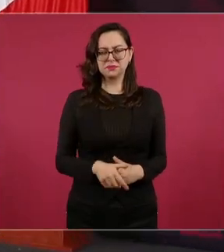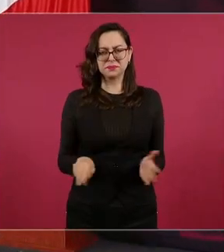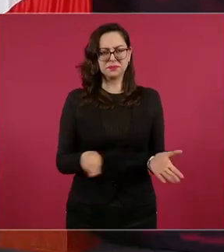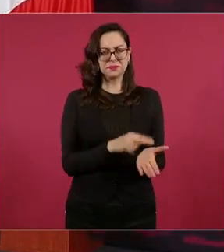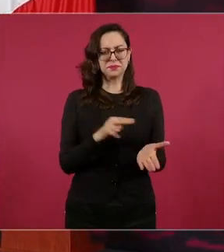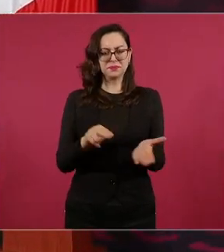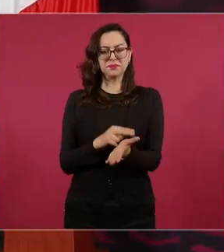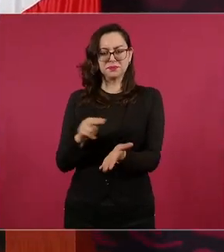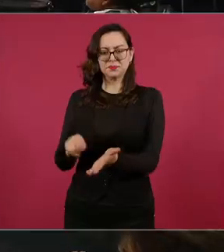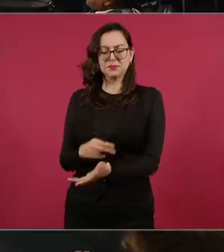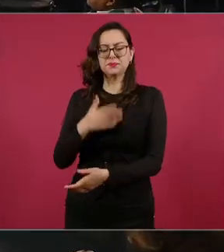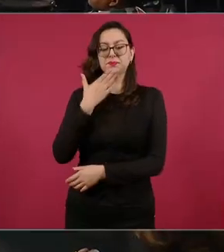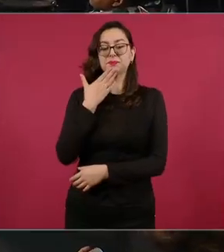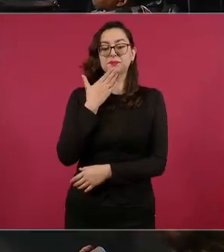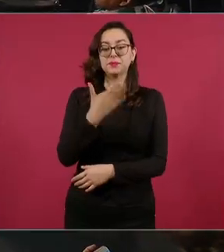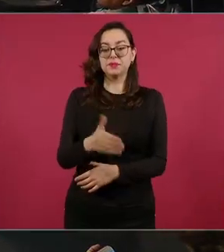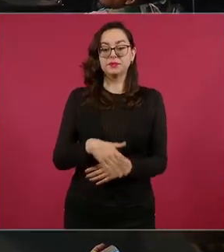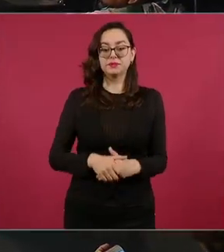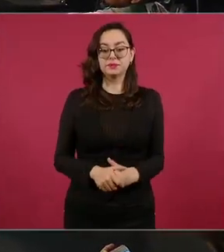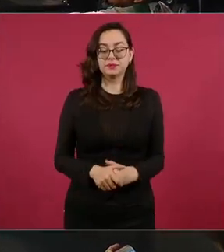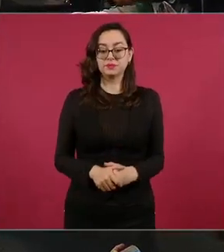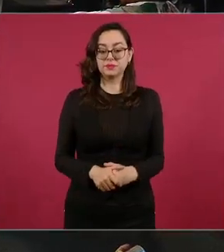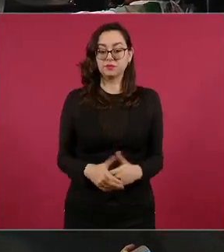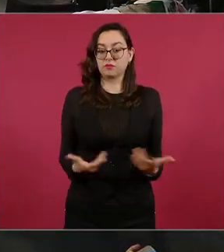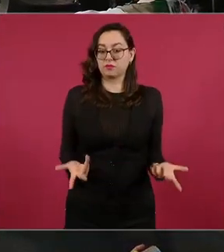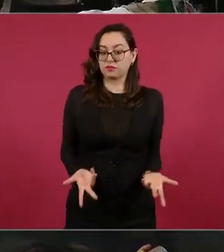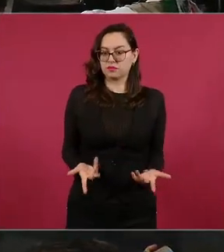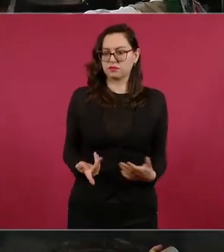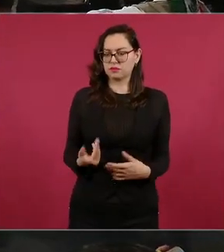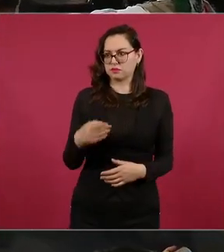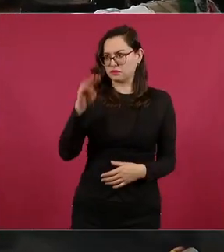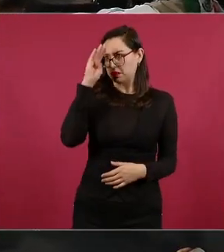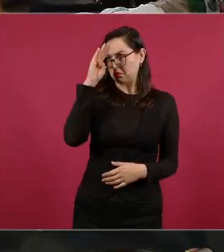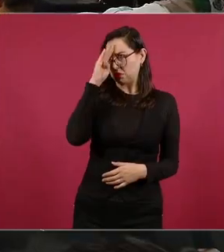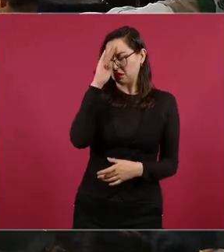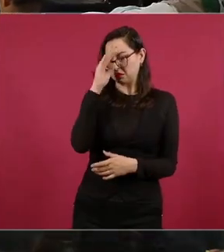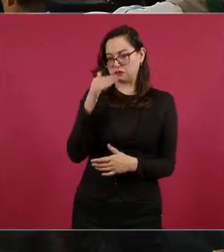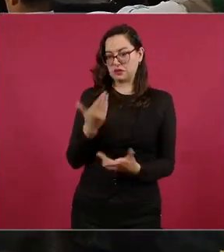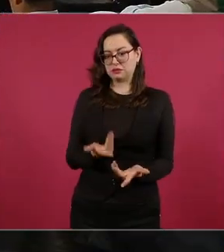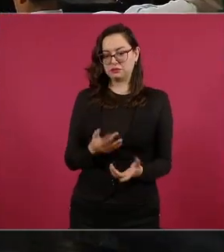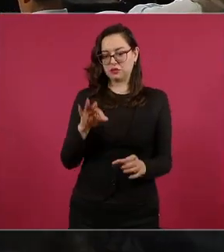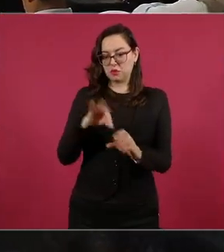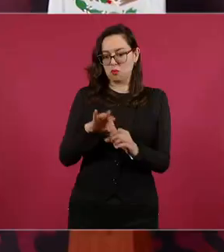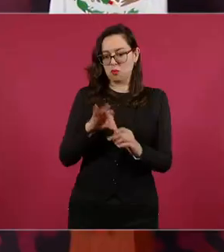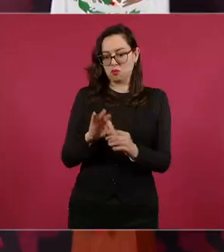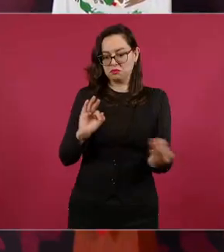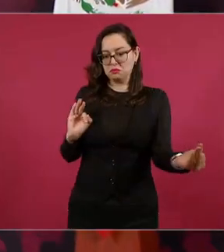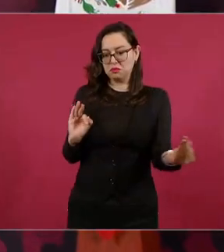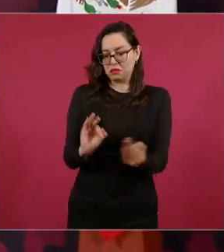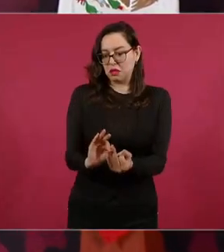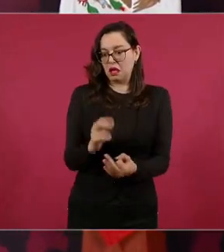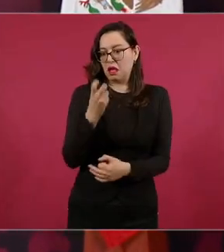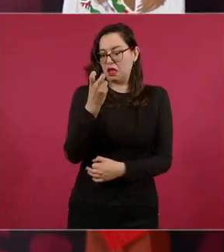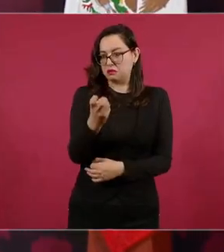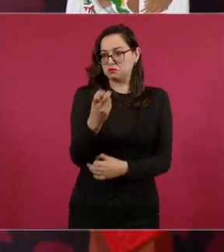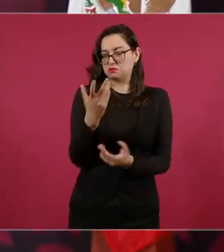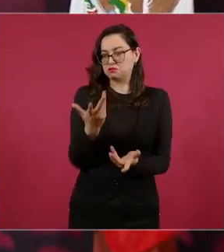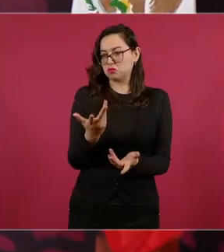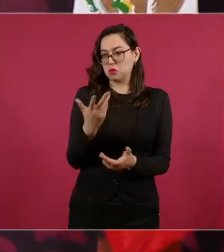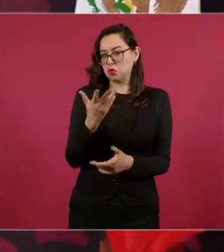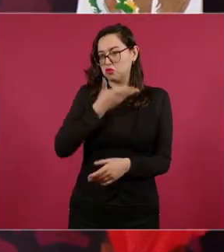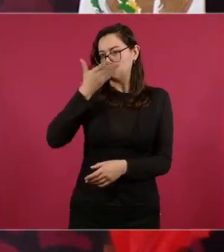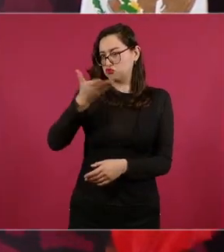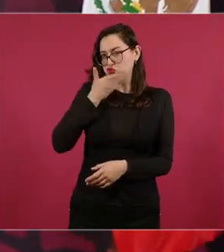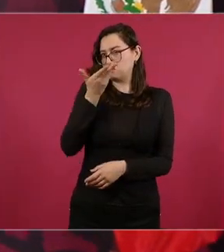este ejemplo que usted nos ponía lo ve como protocolo este acuerdo que firmaron esta iniciativa de la iglesia pero este